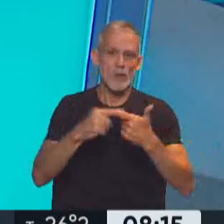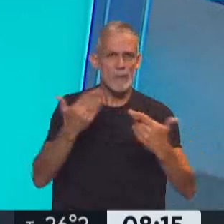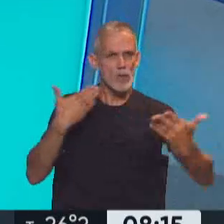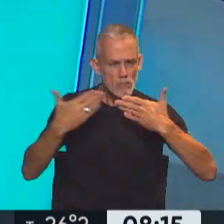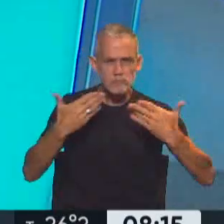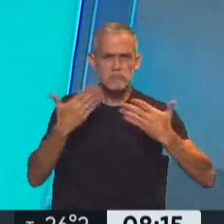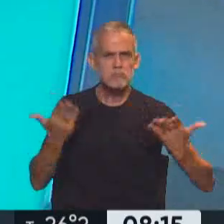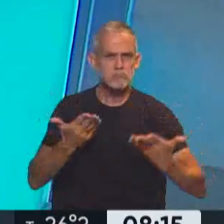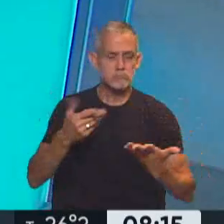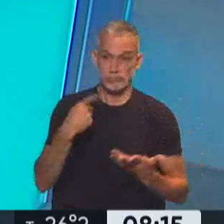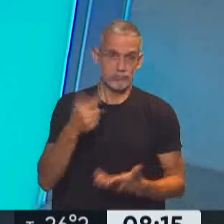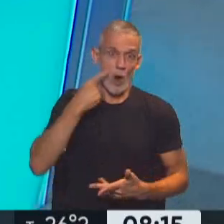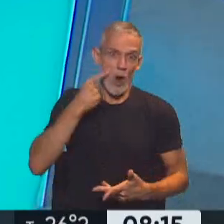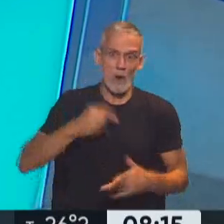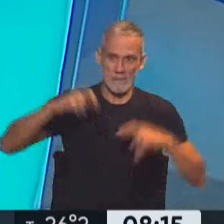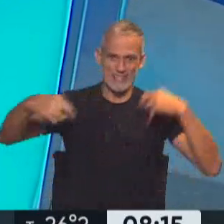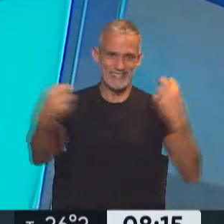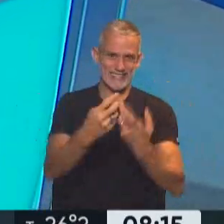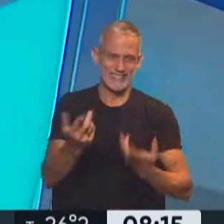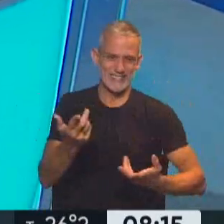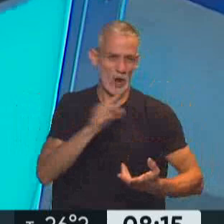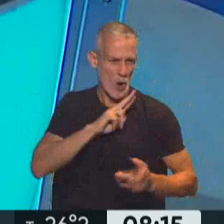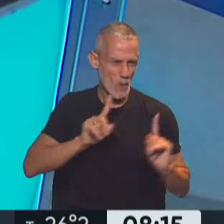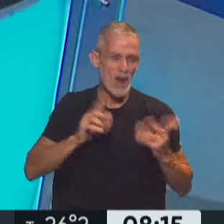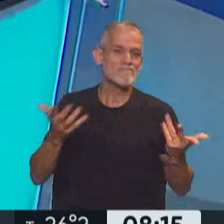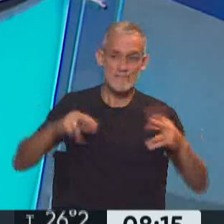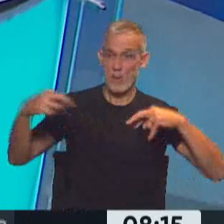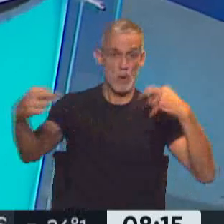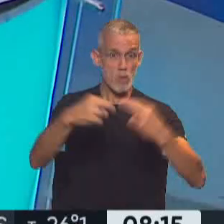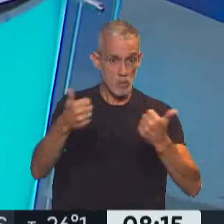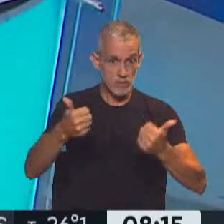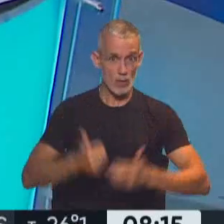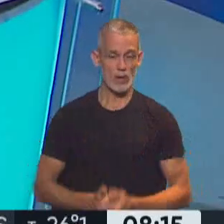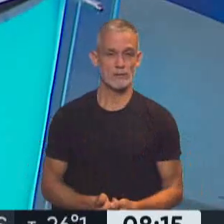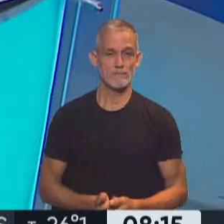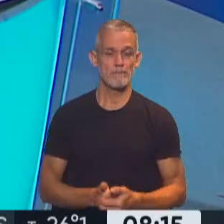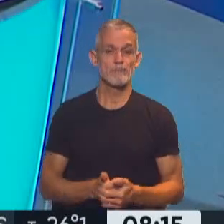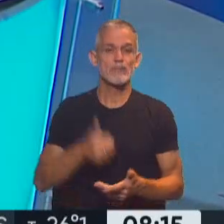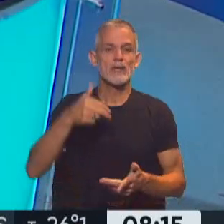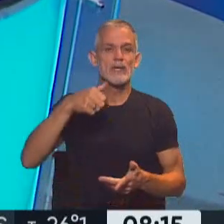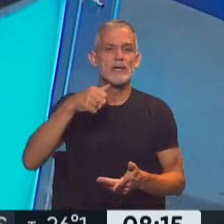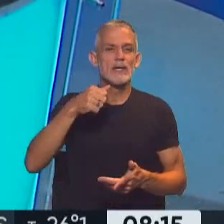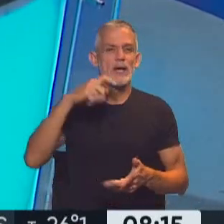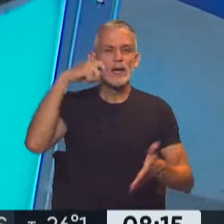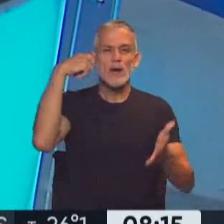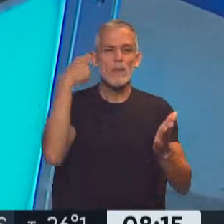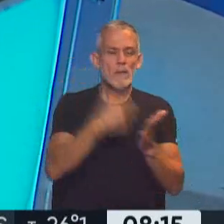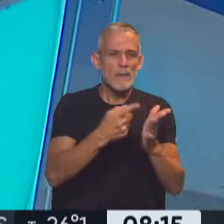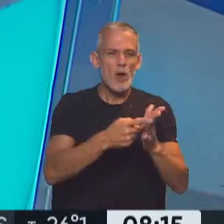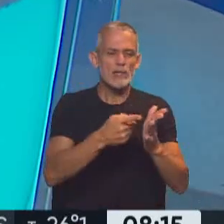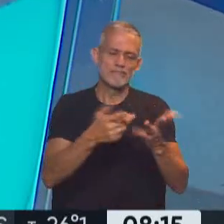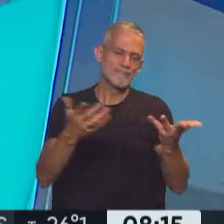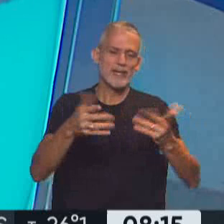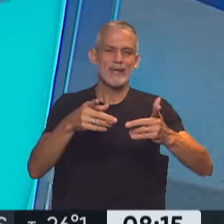dialogarlos. Y estamos hablando, somos hombres los que estamos hablando de este tema, y me parece que también está bueno. Está bien, sí. La violación mal dicha